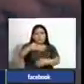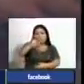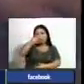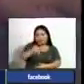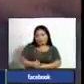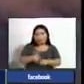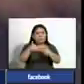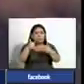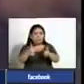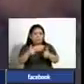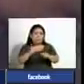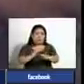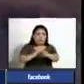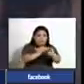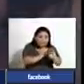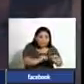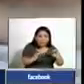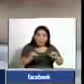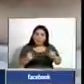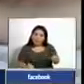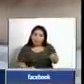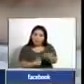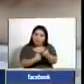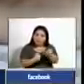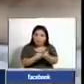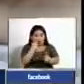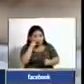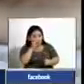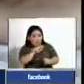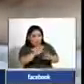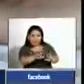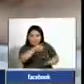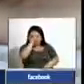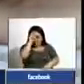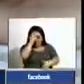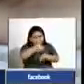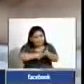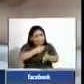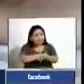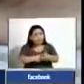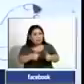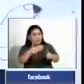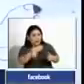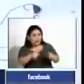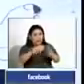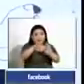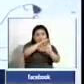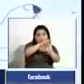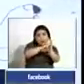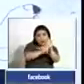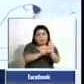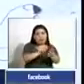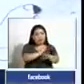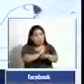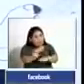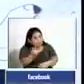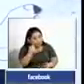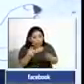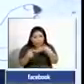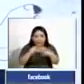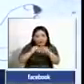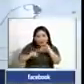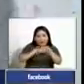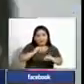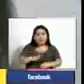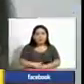maltratos hacia ellos, como apoyarlos, reconocer sus esfuerzos, establecer reglas en casa y escucharlos.